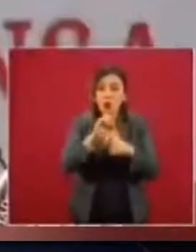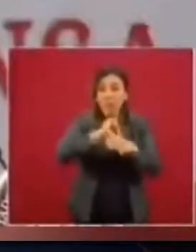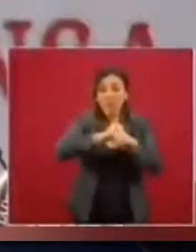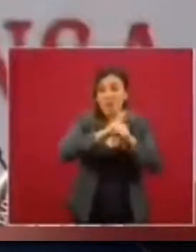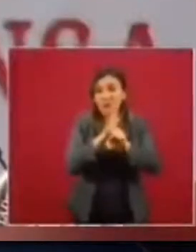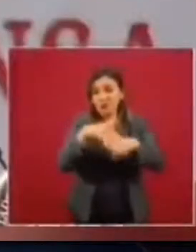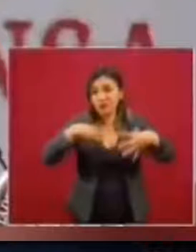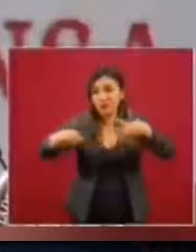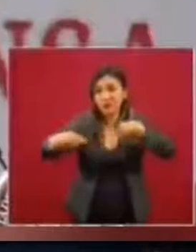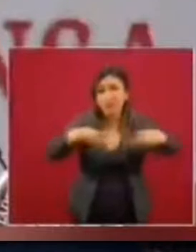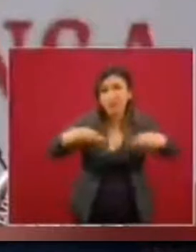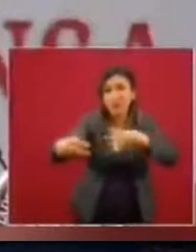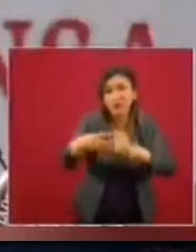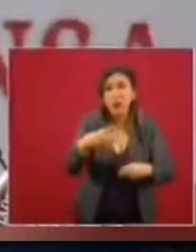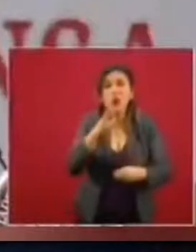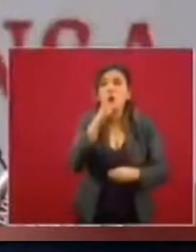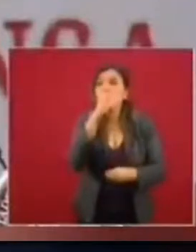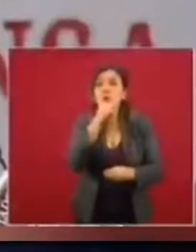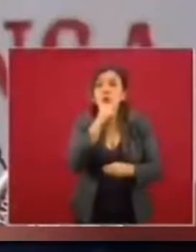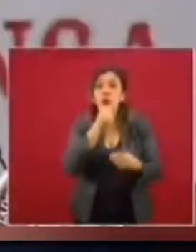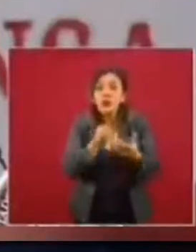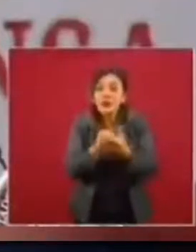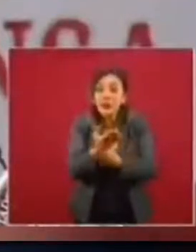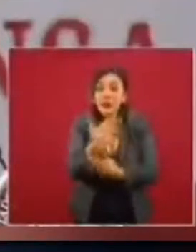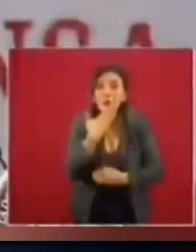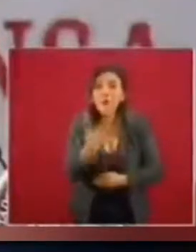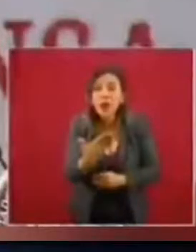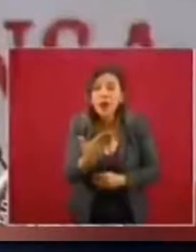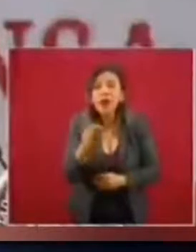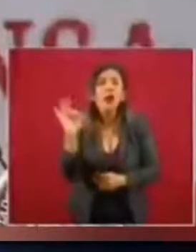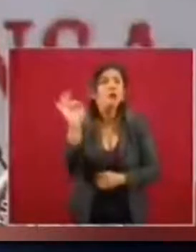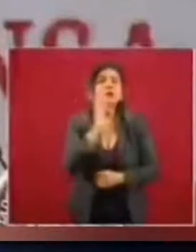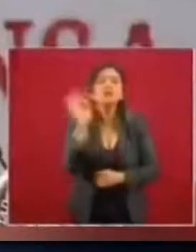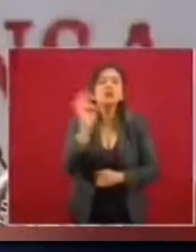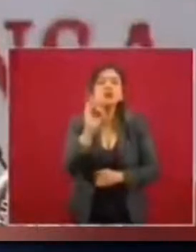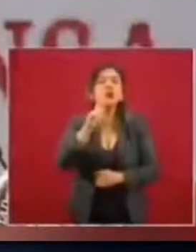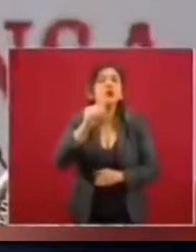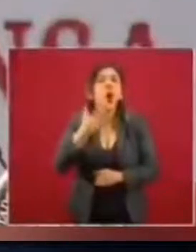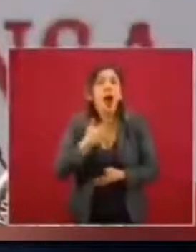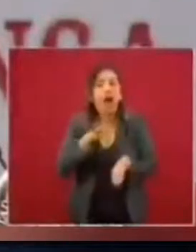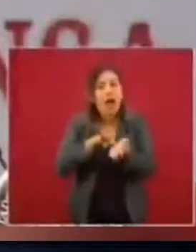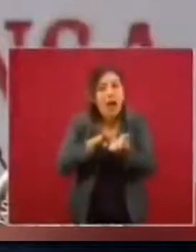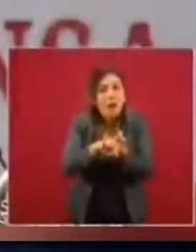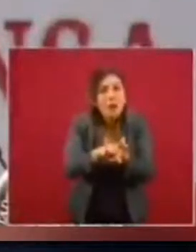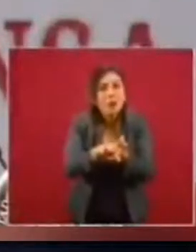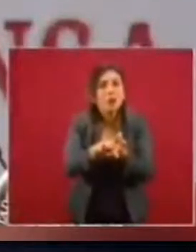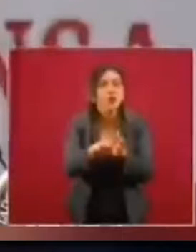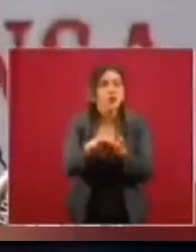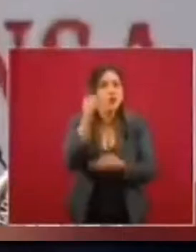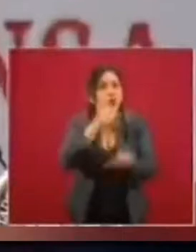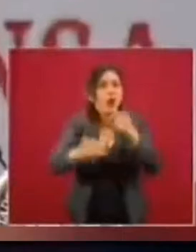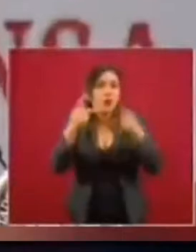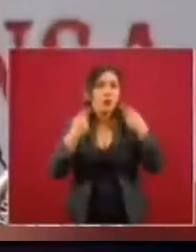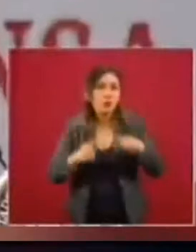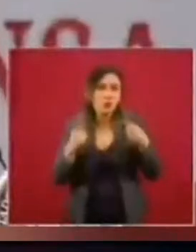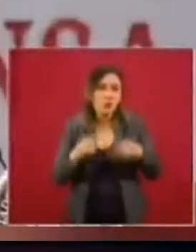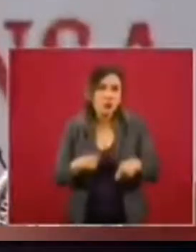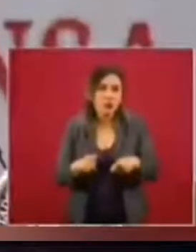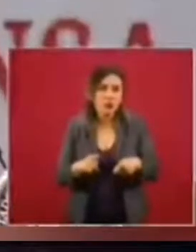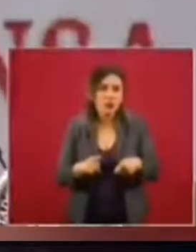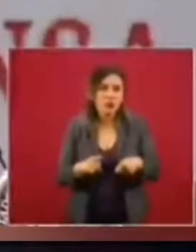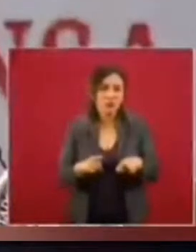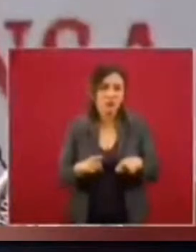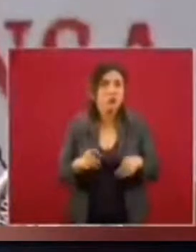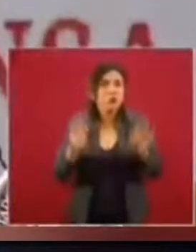pandemia, de esta crisis, si no se cuenta con el apoyo de la gente. Y